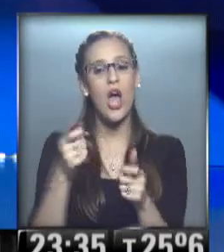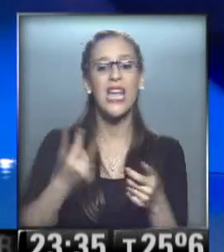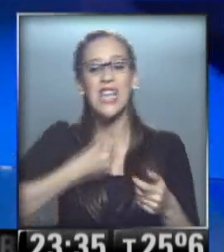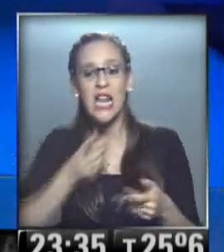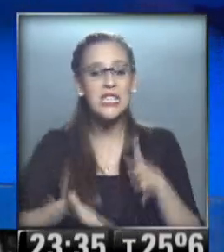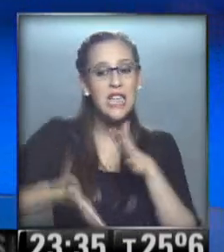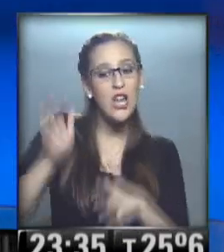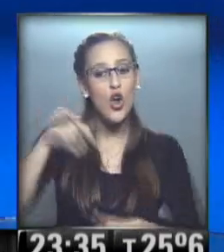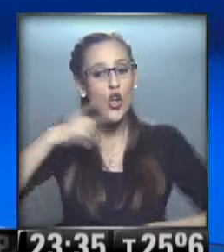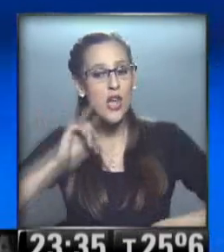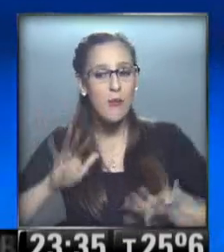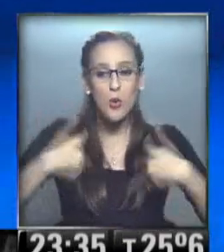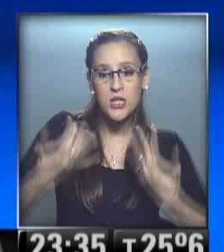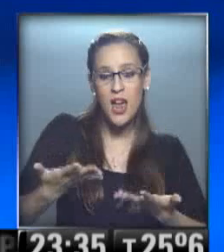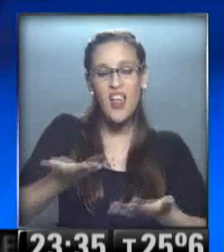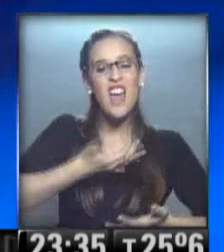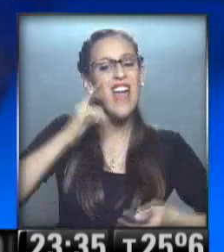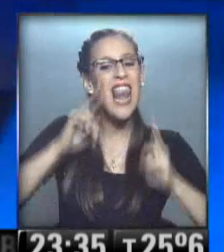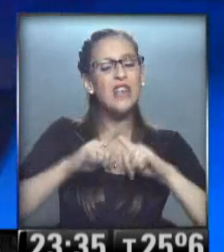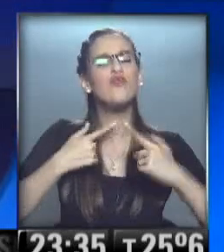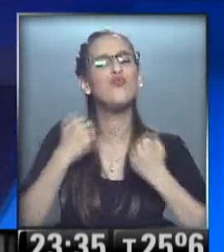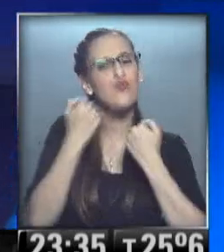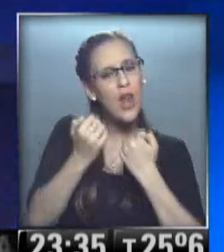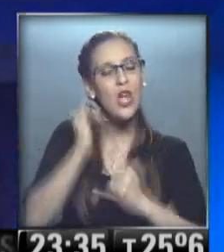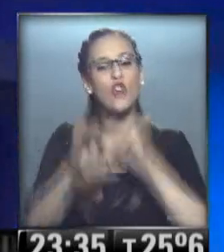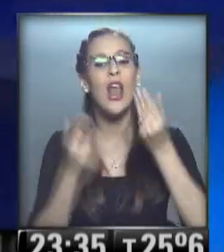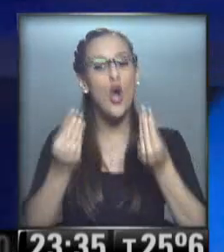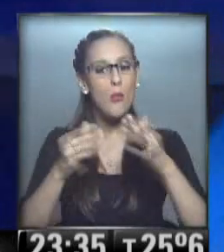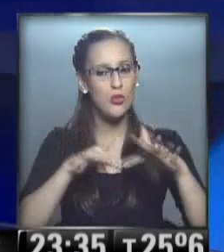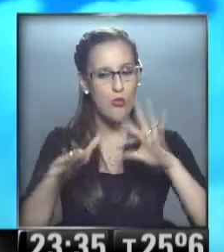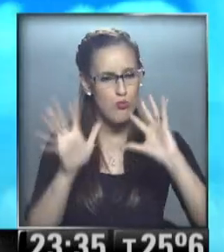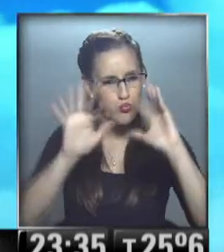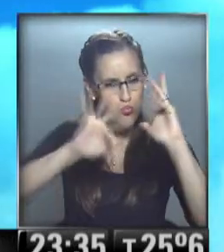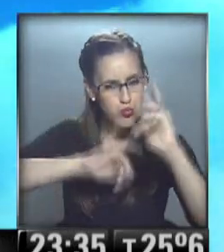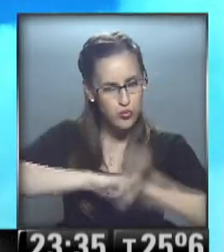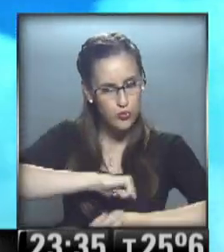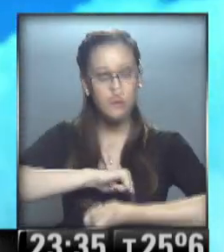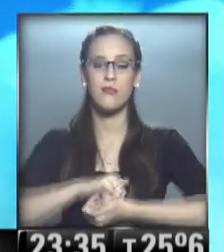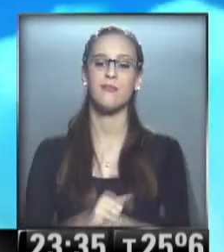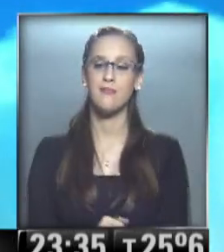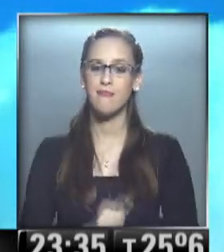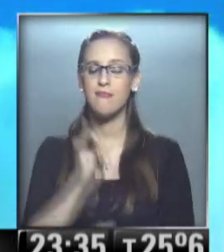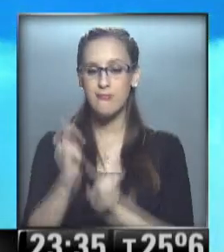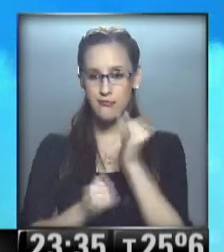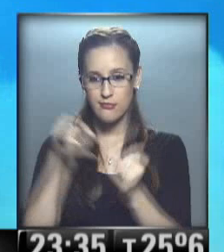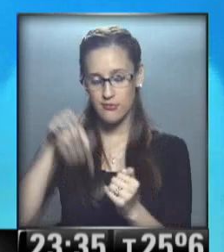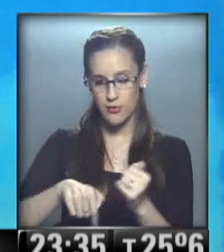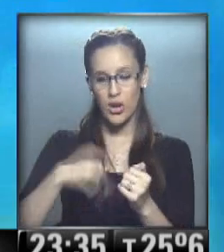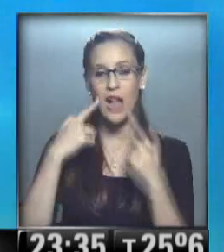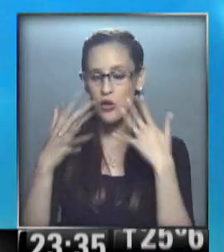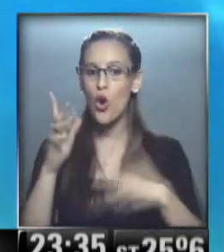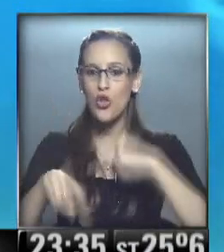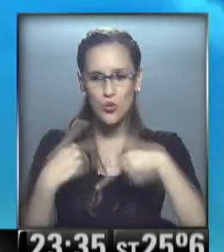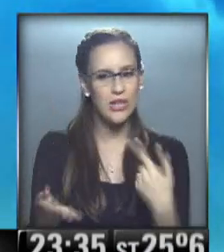salir a disfrutar el día, Félix, contale cómo va a estar el pronóstico extendido. Vamos a contarles cómo va a estar el pronóstico del tiempo para las próximas horas. Atención, siguen las